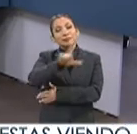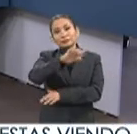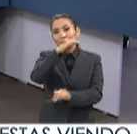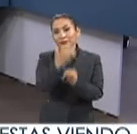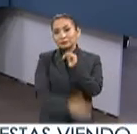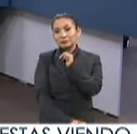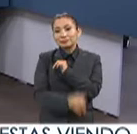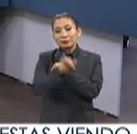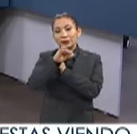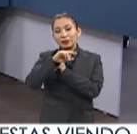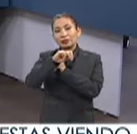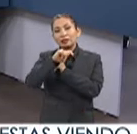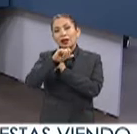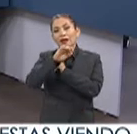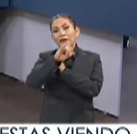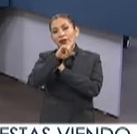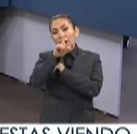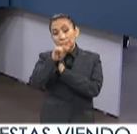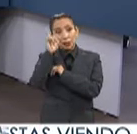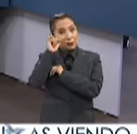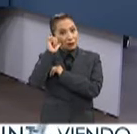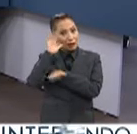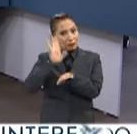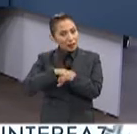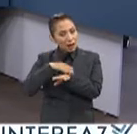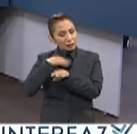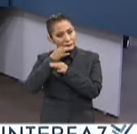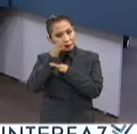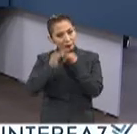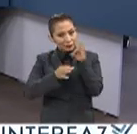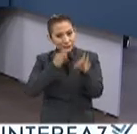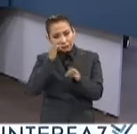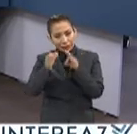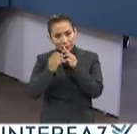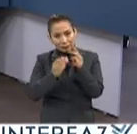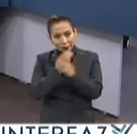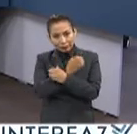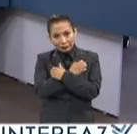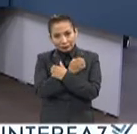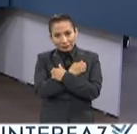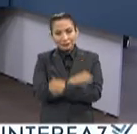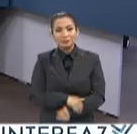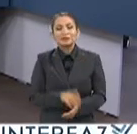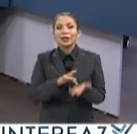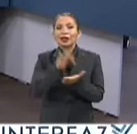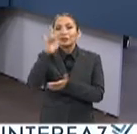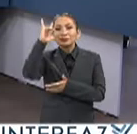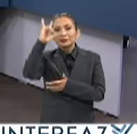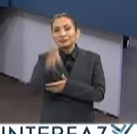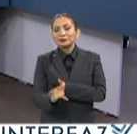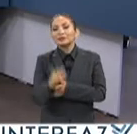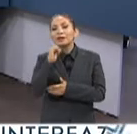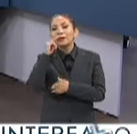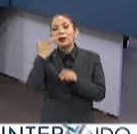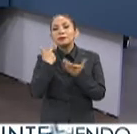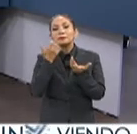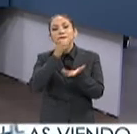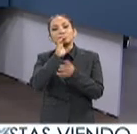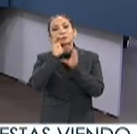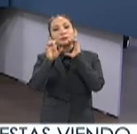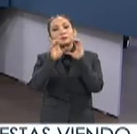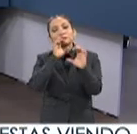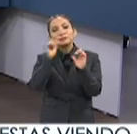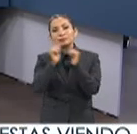Terminó Interfaz, pero mañana más información del mundo educativo. Así es, gracias también a Griselda Yebra que nos permitió